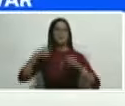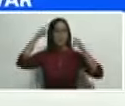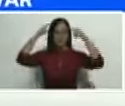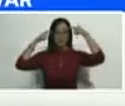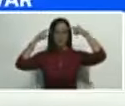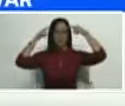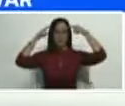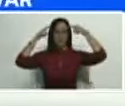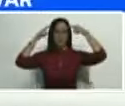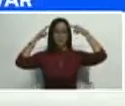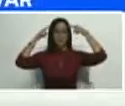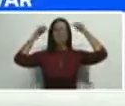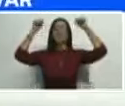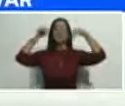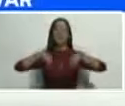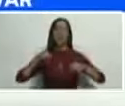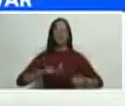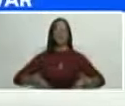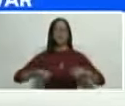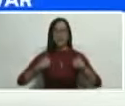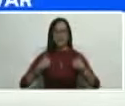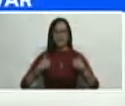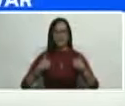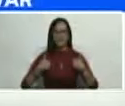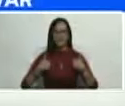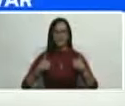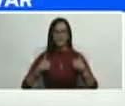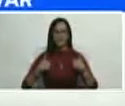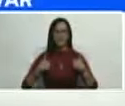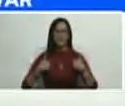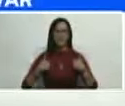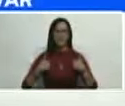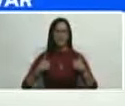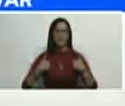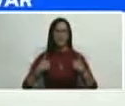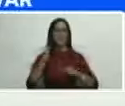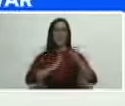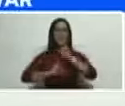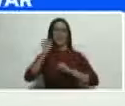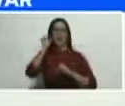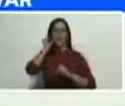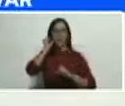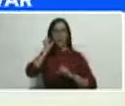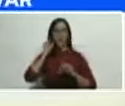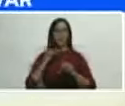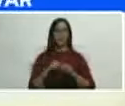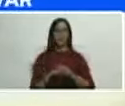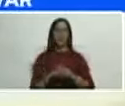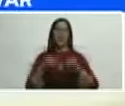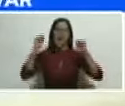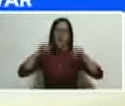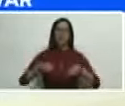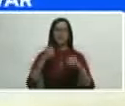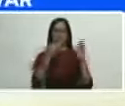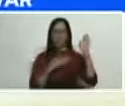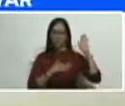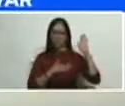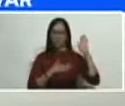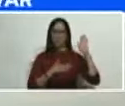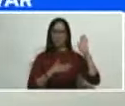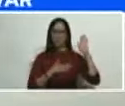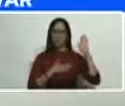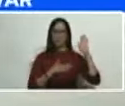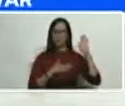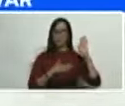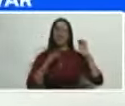chavista y hoy más que nunca hoy más que nunca feminista feminista así lo juro así lo